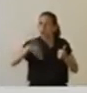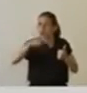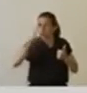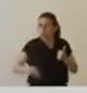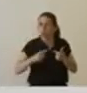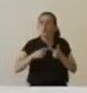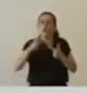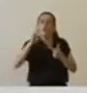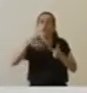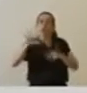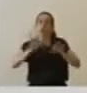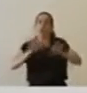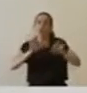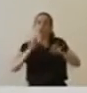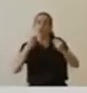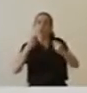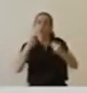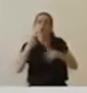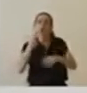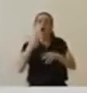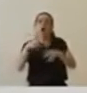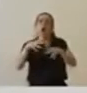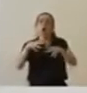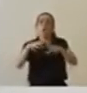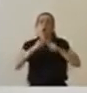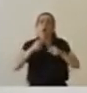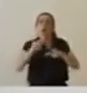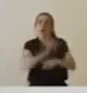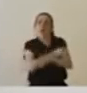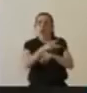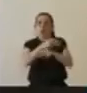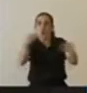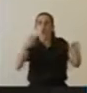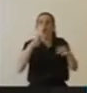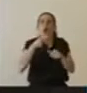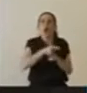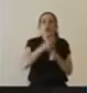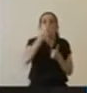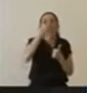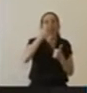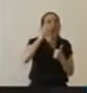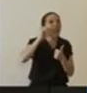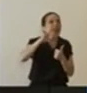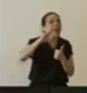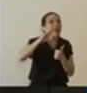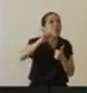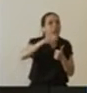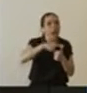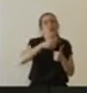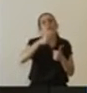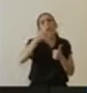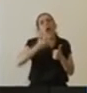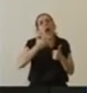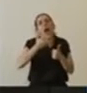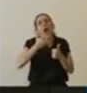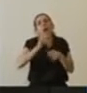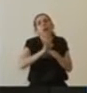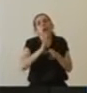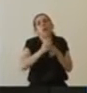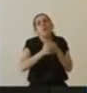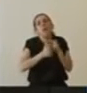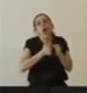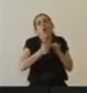para adelantar lo más posible la vacunación antigripal. La vacuna antigripal, ustedes saben que tiene un proceso de producción y esa es la limitante de